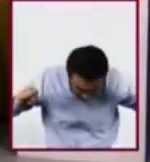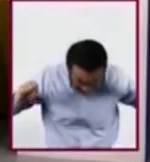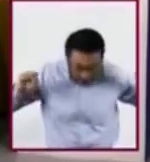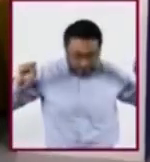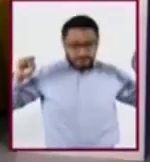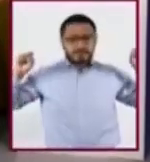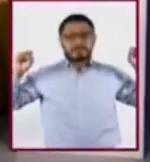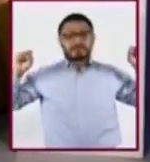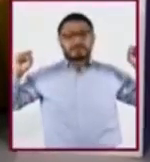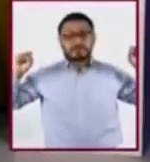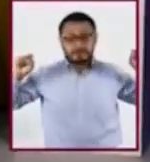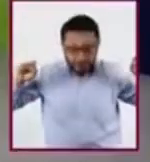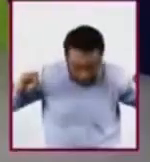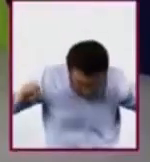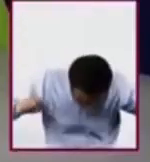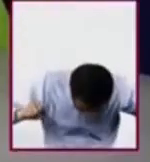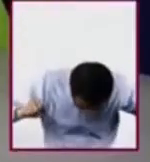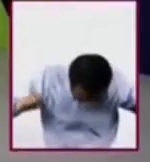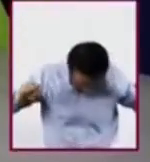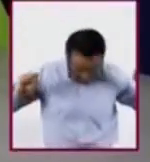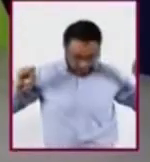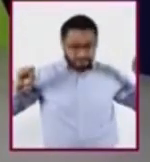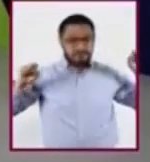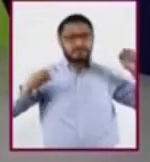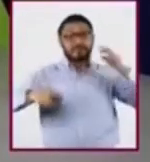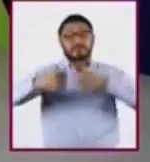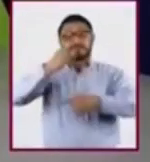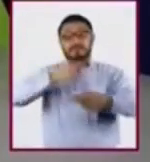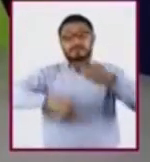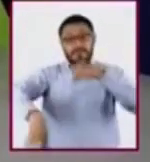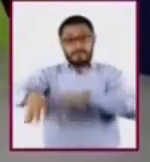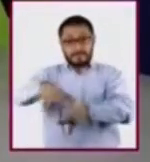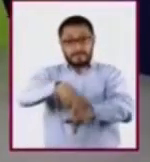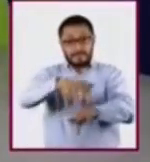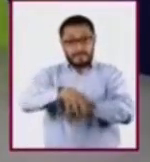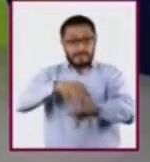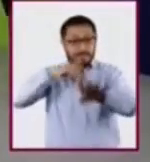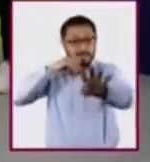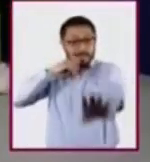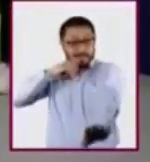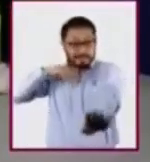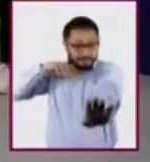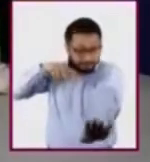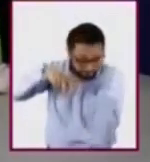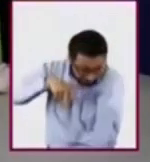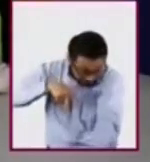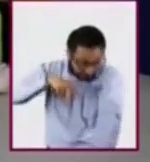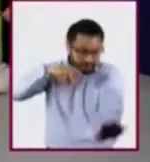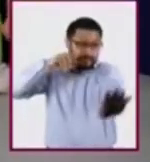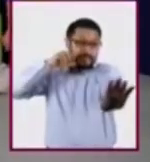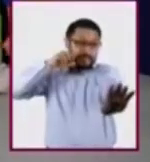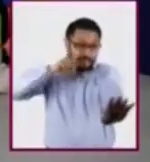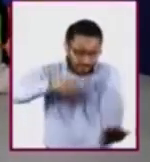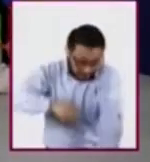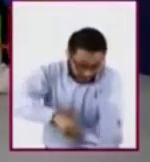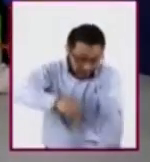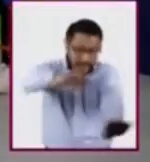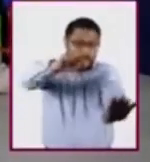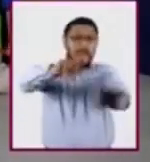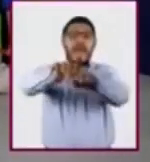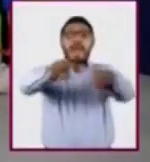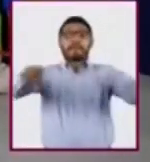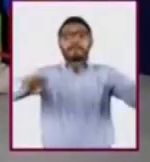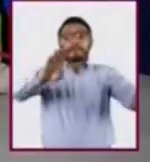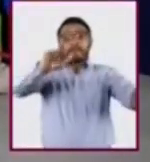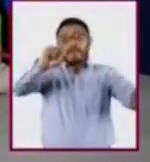bastón. Regresamos. Un pie adelante con el talón y el bastón lo llevamos hacia el pie. La pierna de atrás,